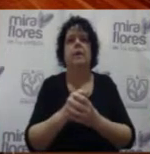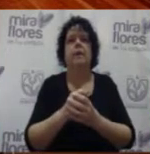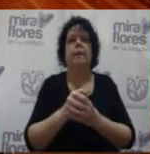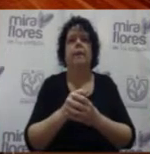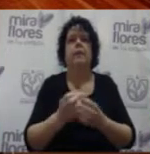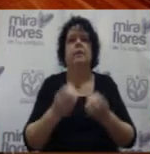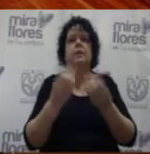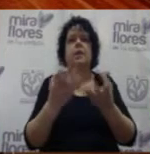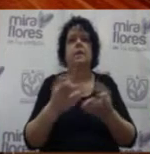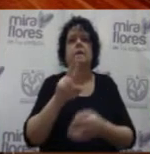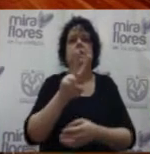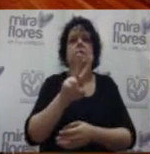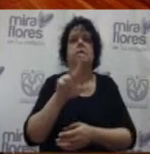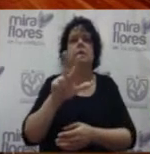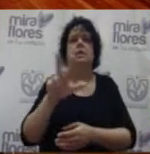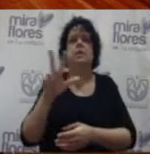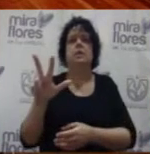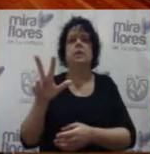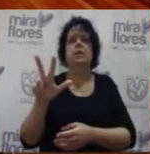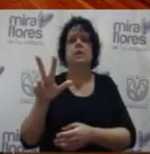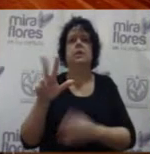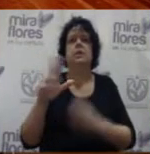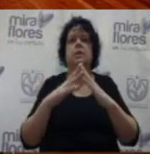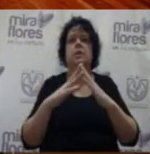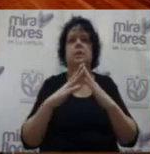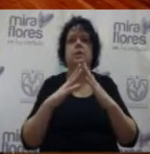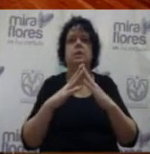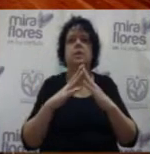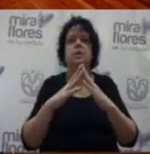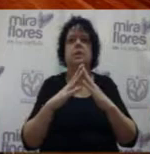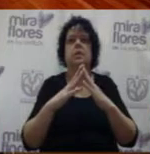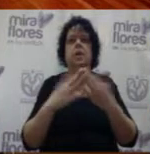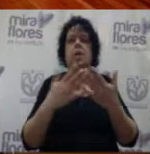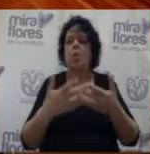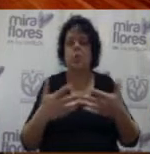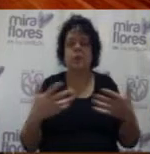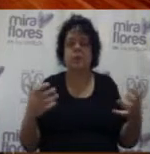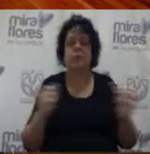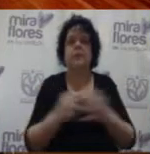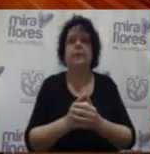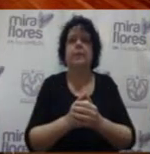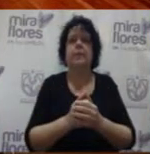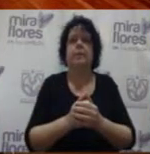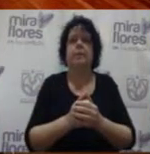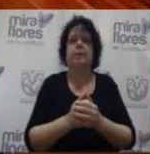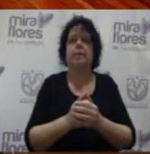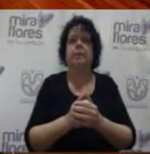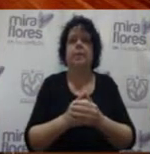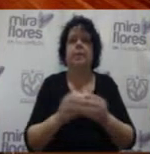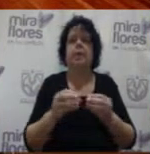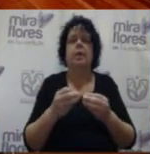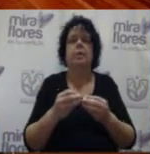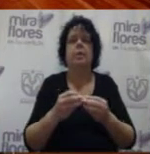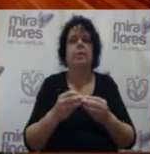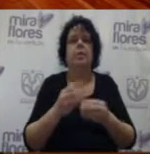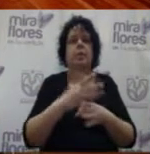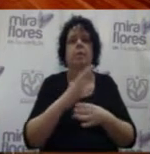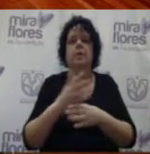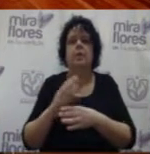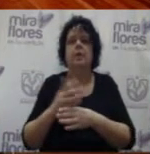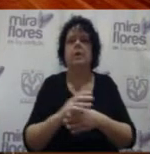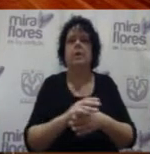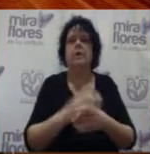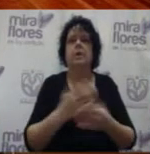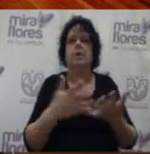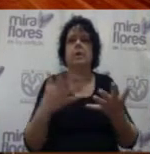de 233 bienes muebles dados de baja mediante los artículos correspondientes de la resolución de Gerencia de Administración y Finanzas